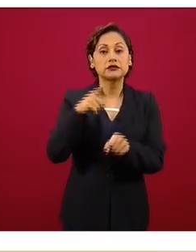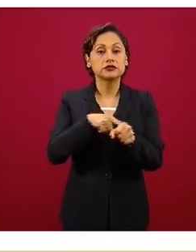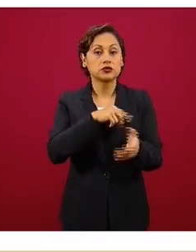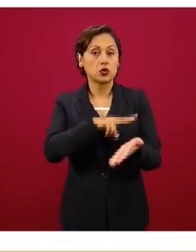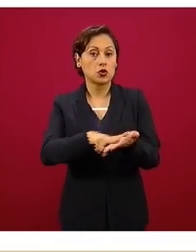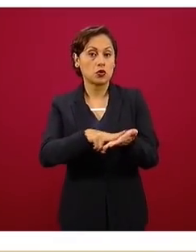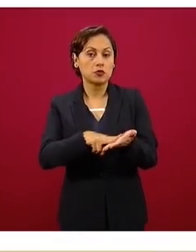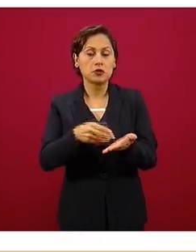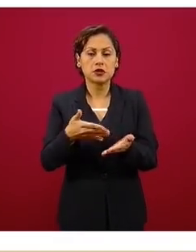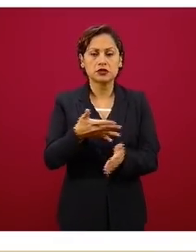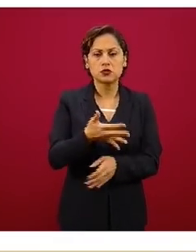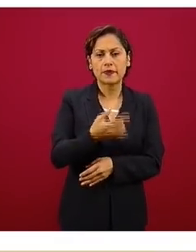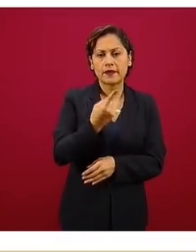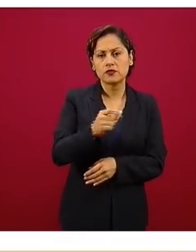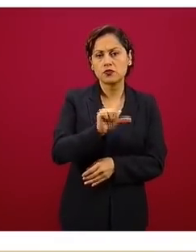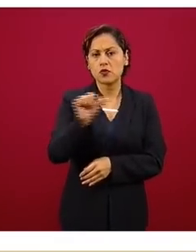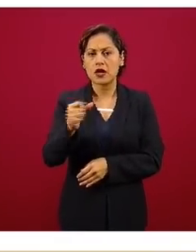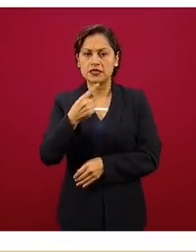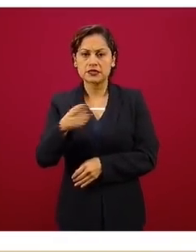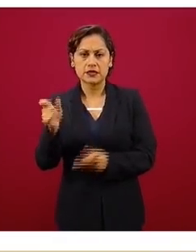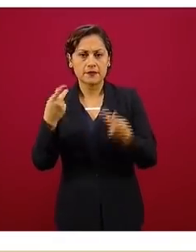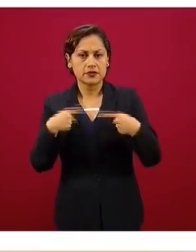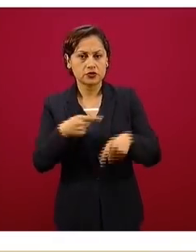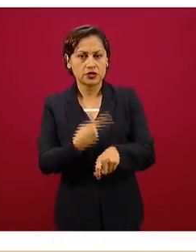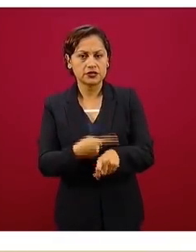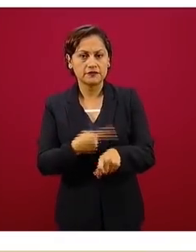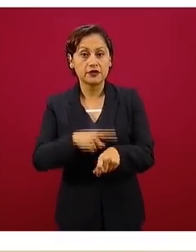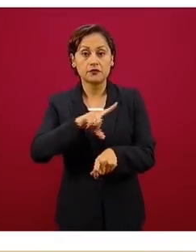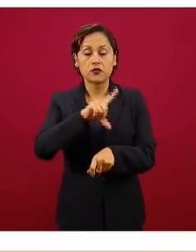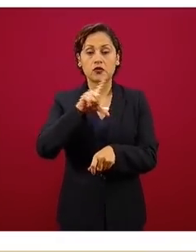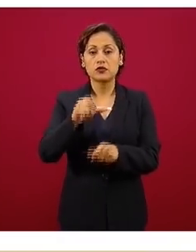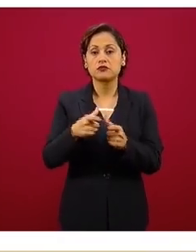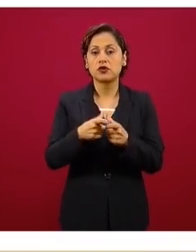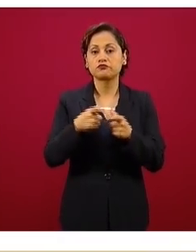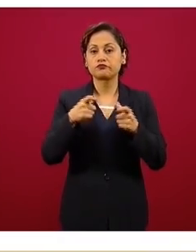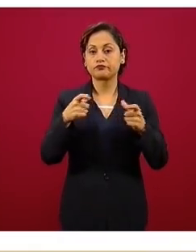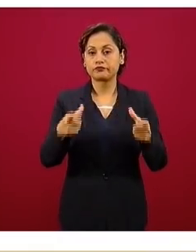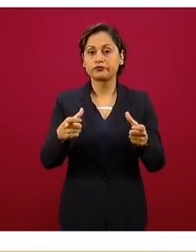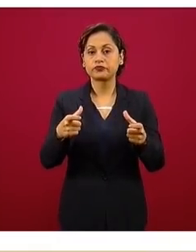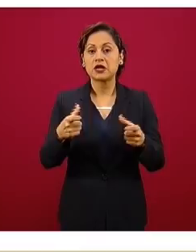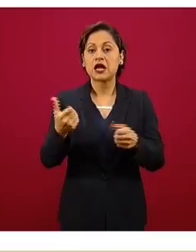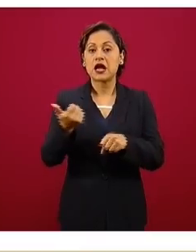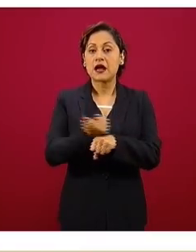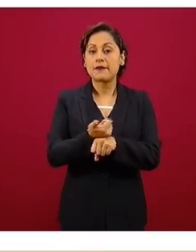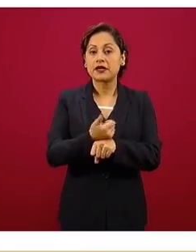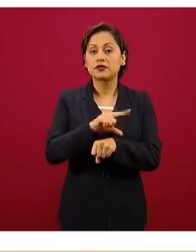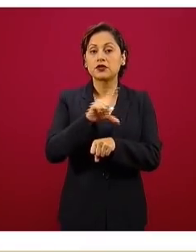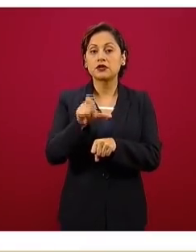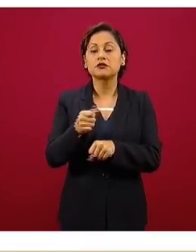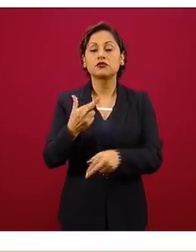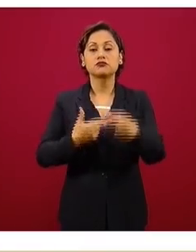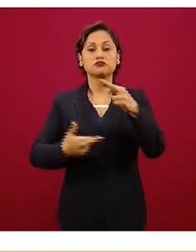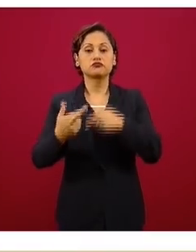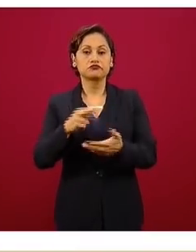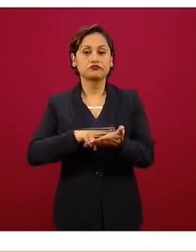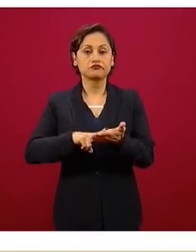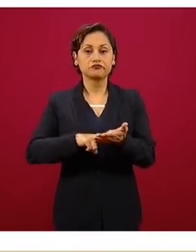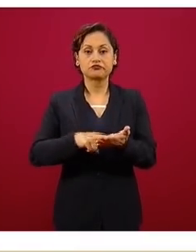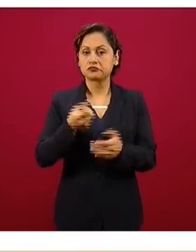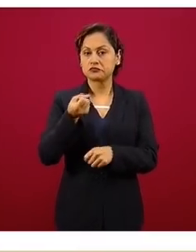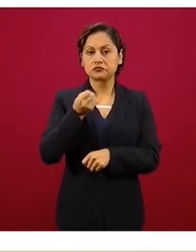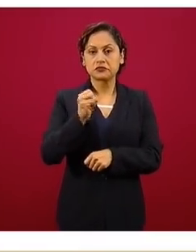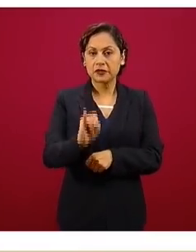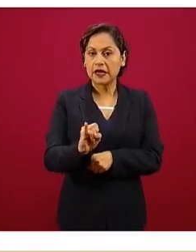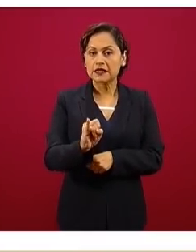significa entre 51 y 100 casos, pero posteriormente pasó al amarillo y ahora ha regresado al verde. Esto es mucho más dinámico en la medida en que